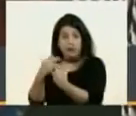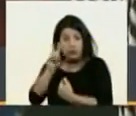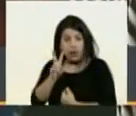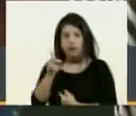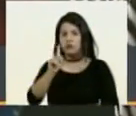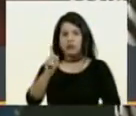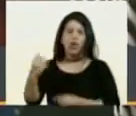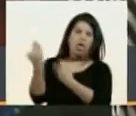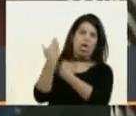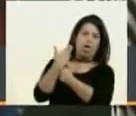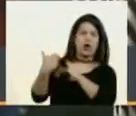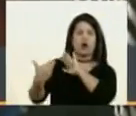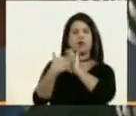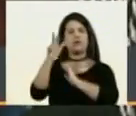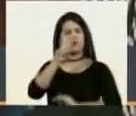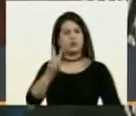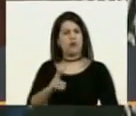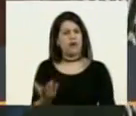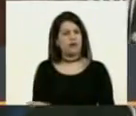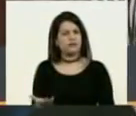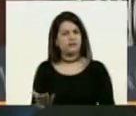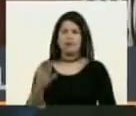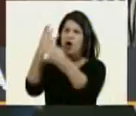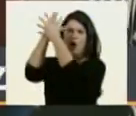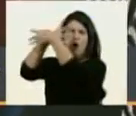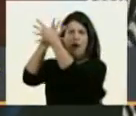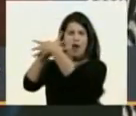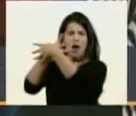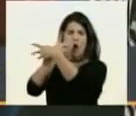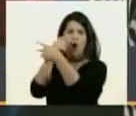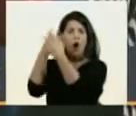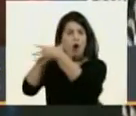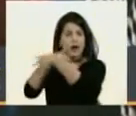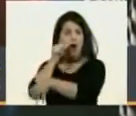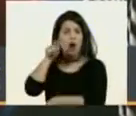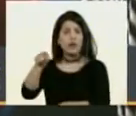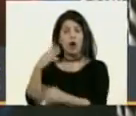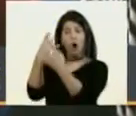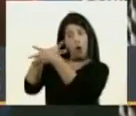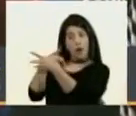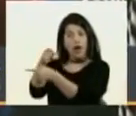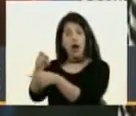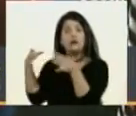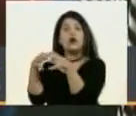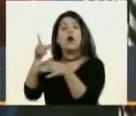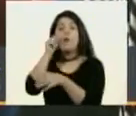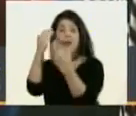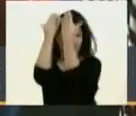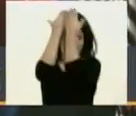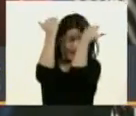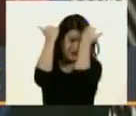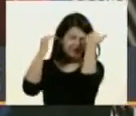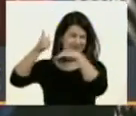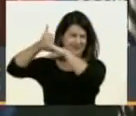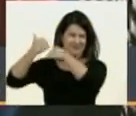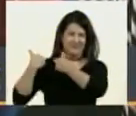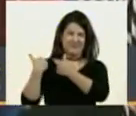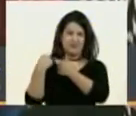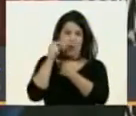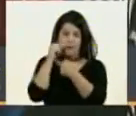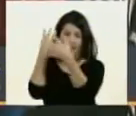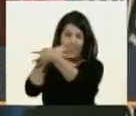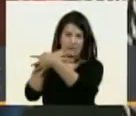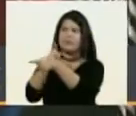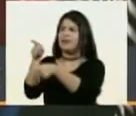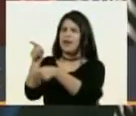los ataques contra Venezuela. Hoy la OEA, con el señor Almagro al frente, se ha convertido y ha retomado el papel que Fidel Castro decía